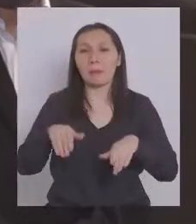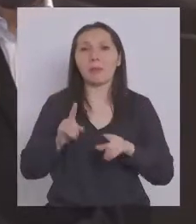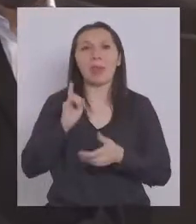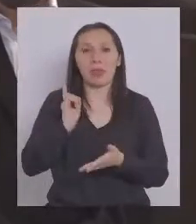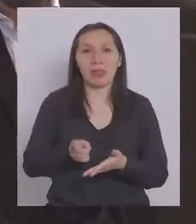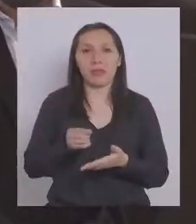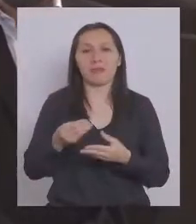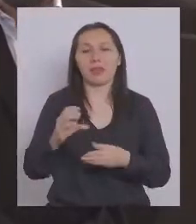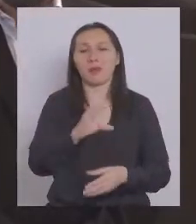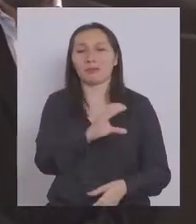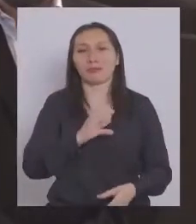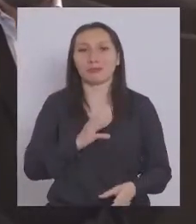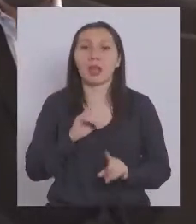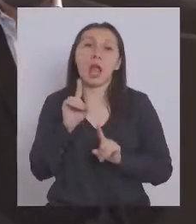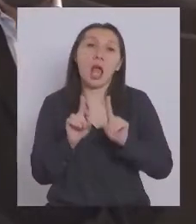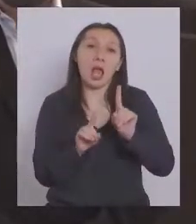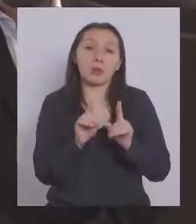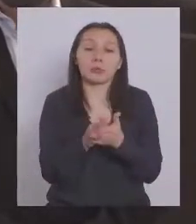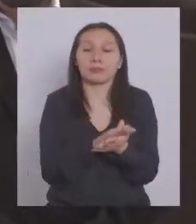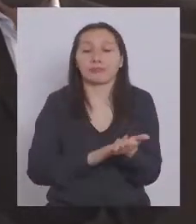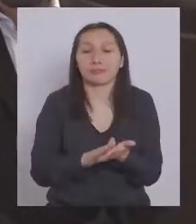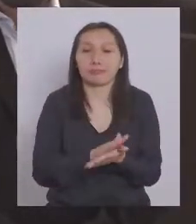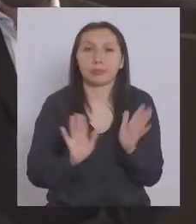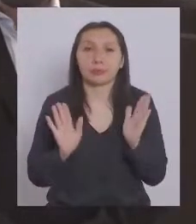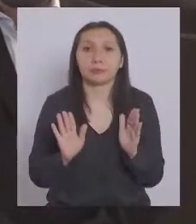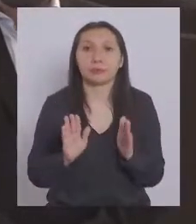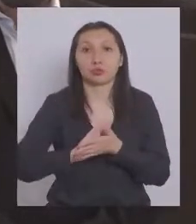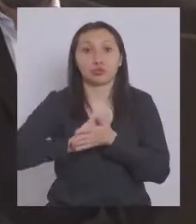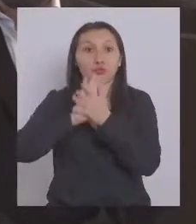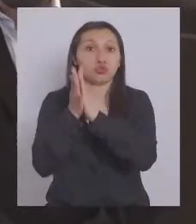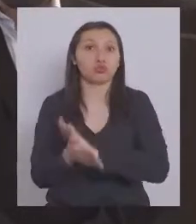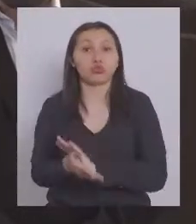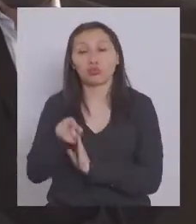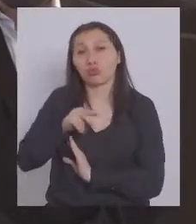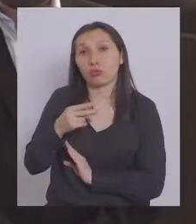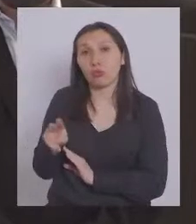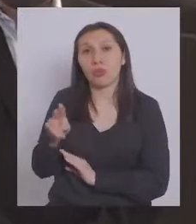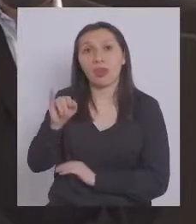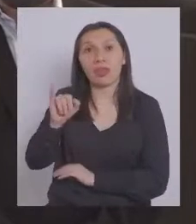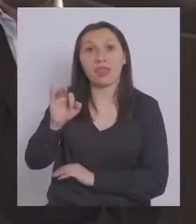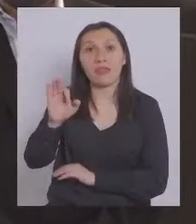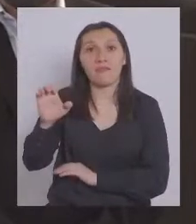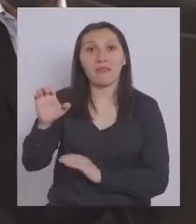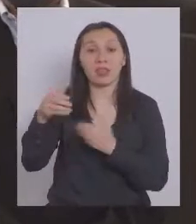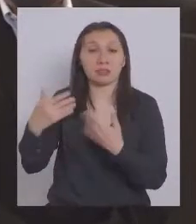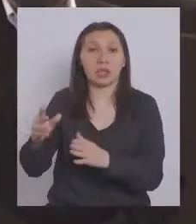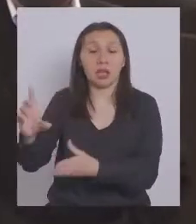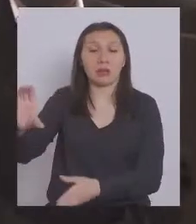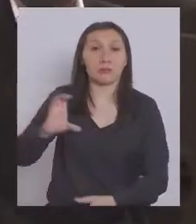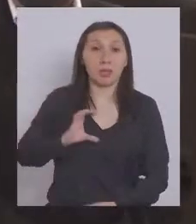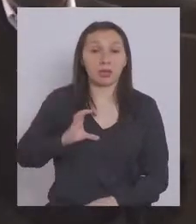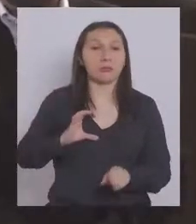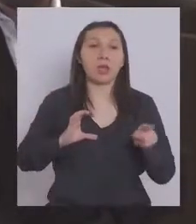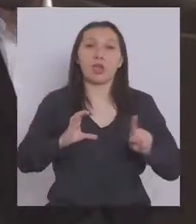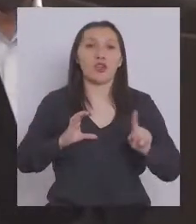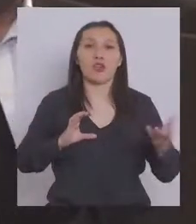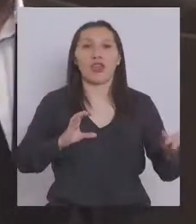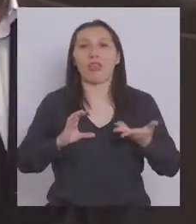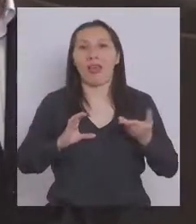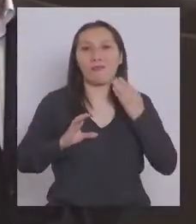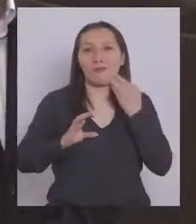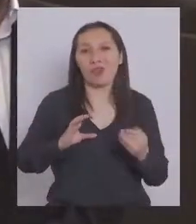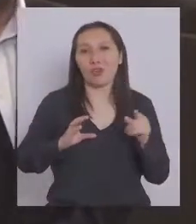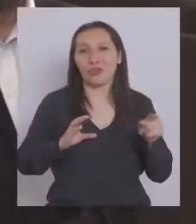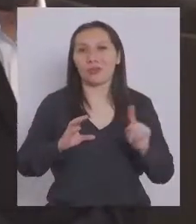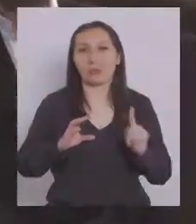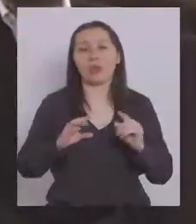debería recibir. En algunos casos, por ejemplo, han recibido todo el beneficio del IFE, entonces no reciben este bono. En otros